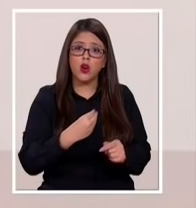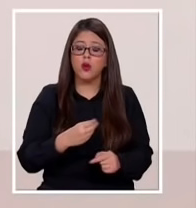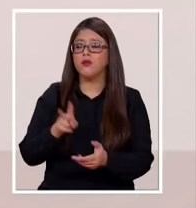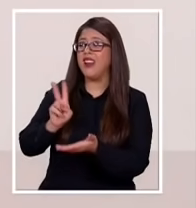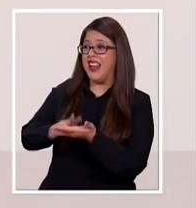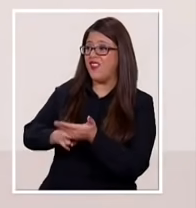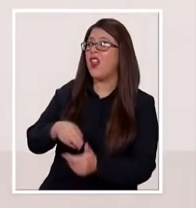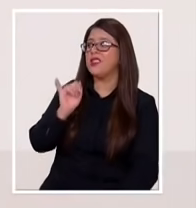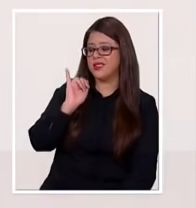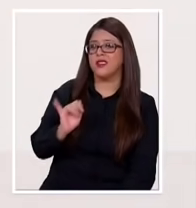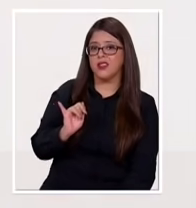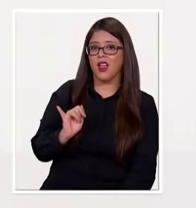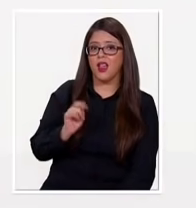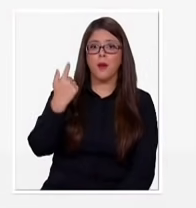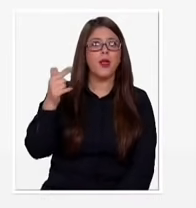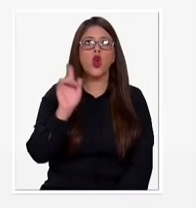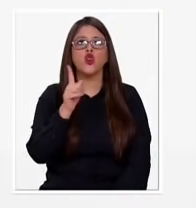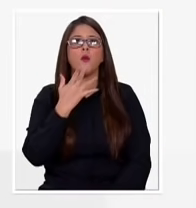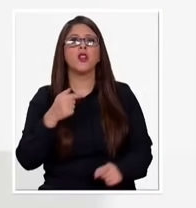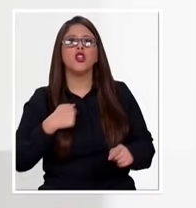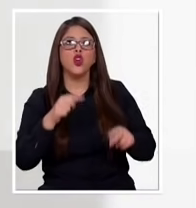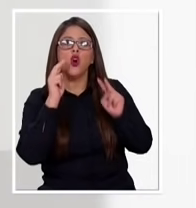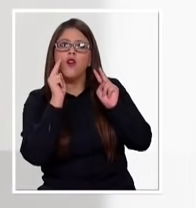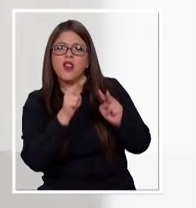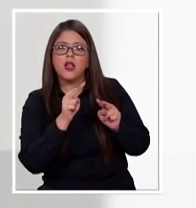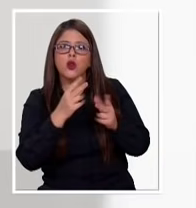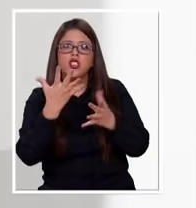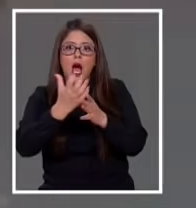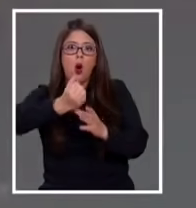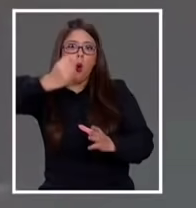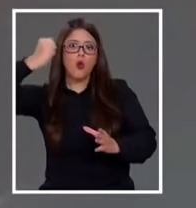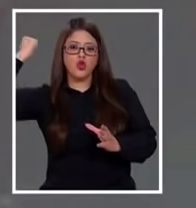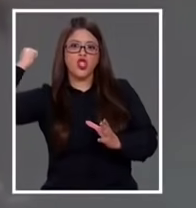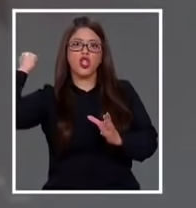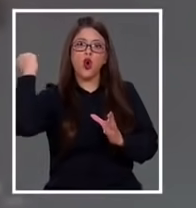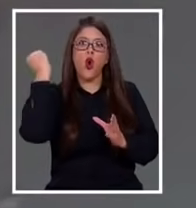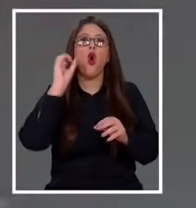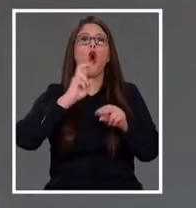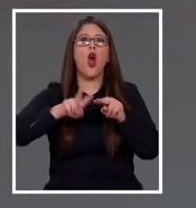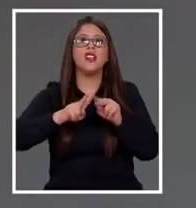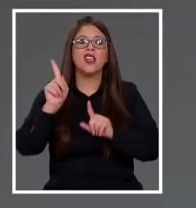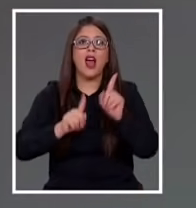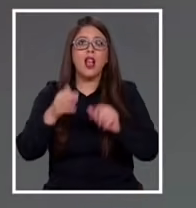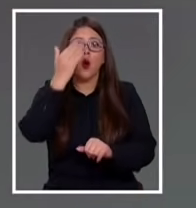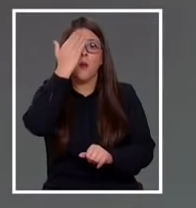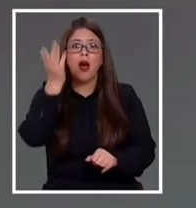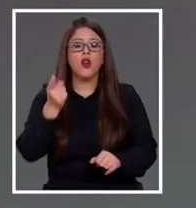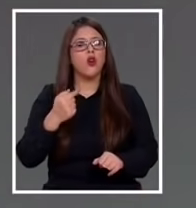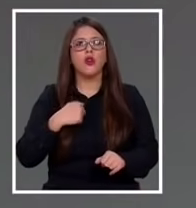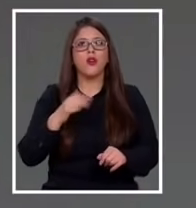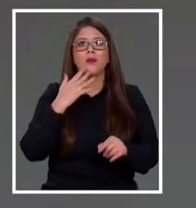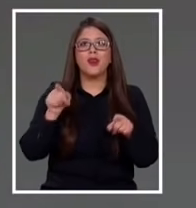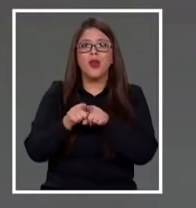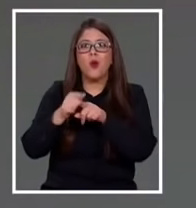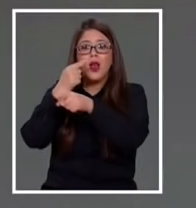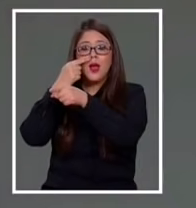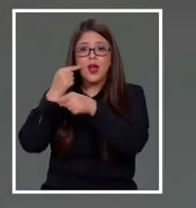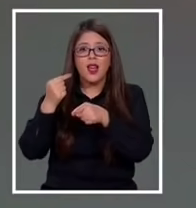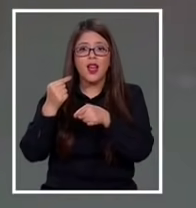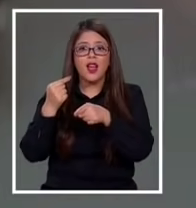Pero no porque yo lo haya visto tomar cuchillo alguna vez o hacer algo malo. Lo creo por su ataque